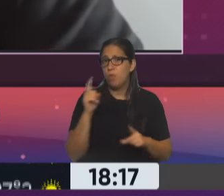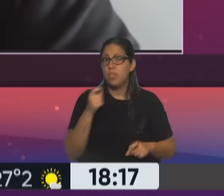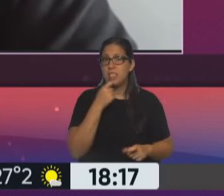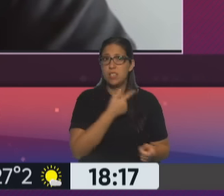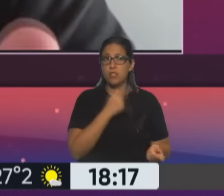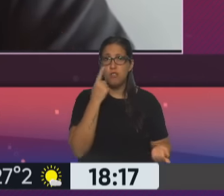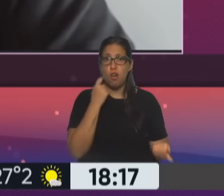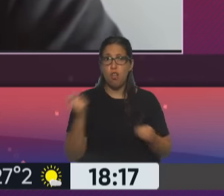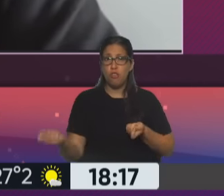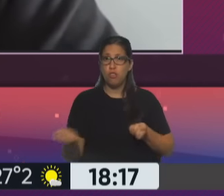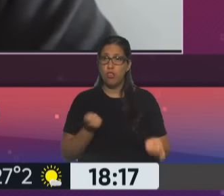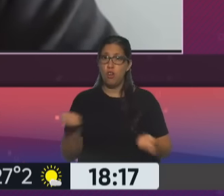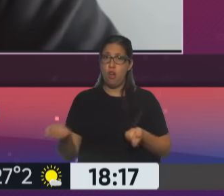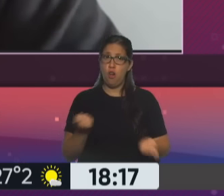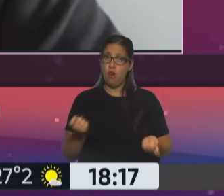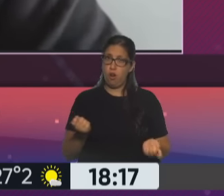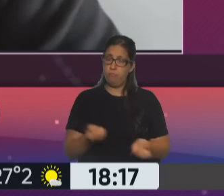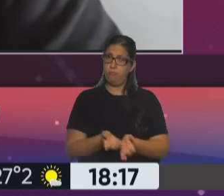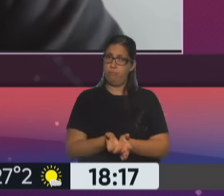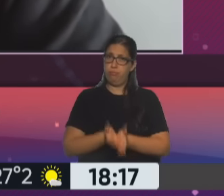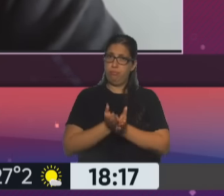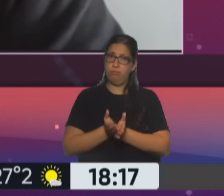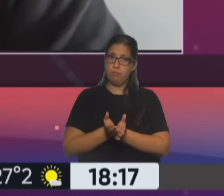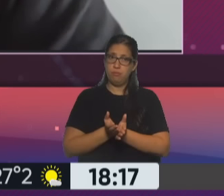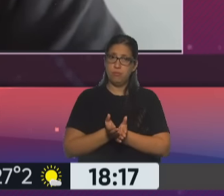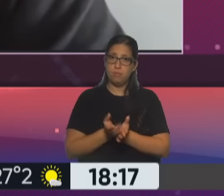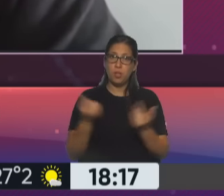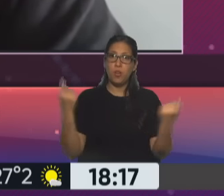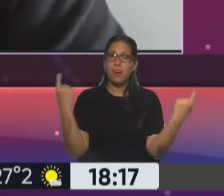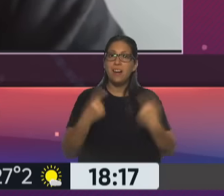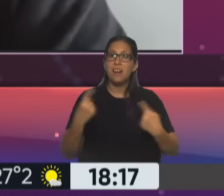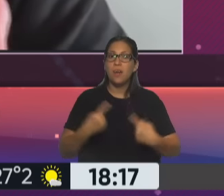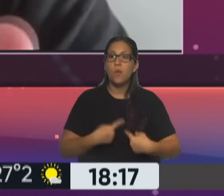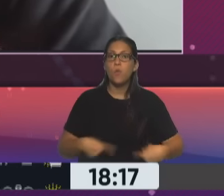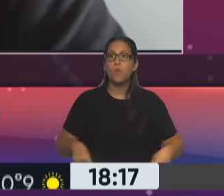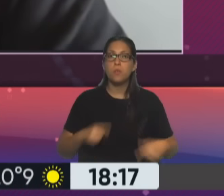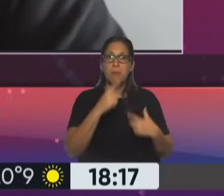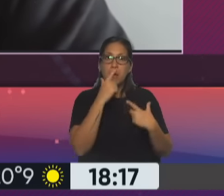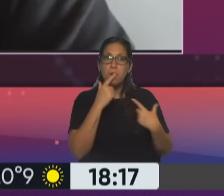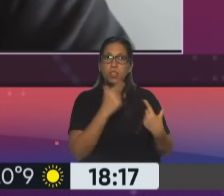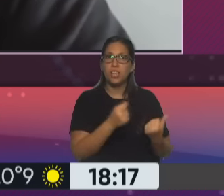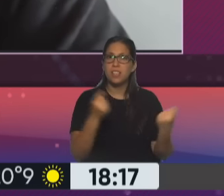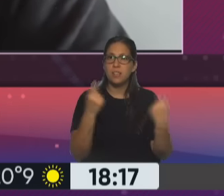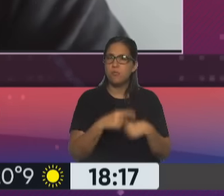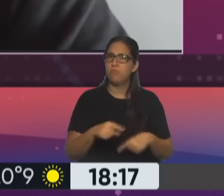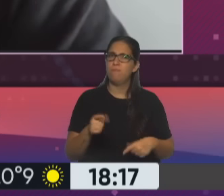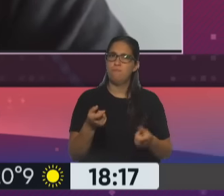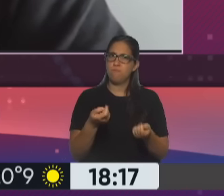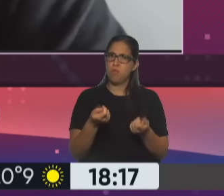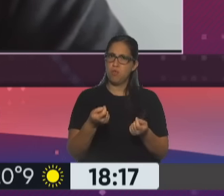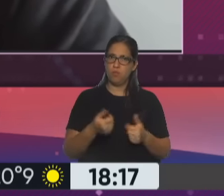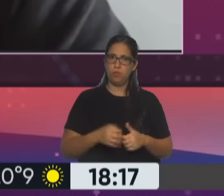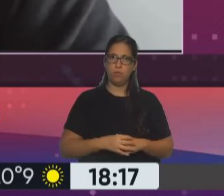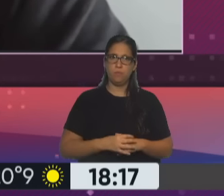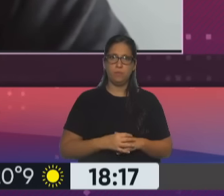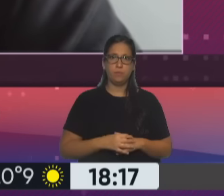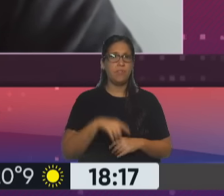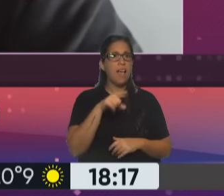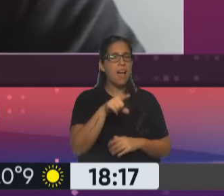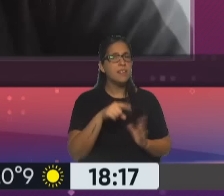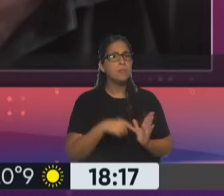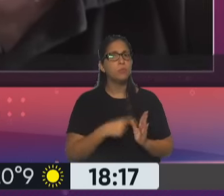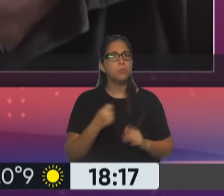la población, y bastante exhaustivo, los recursos que puede tener para protestas y demás son muy limitados. Claro, y me parece que ese es un punto